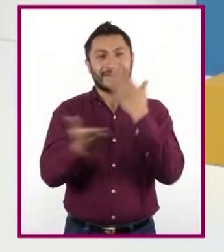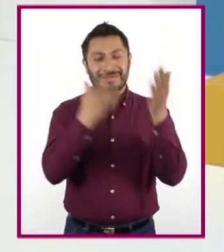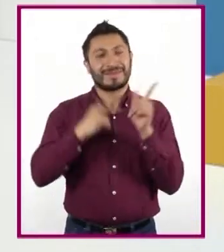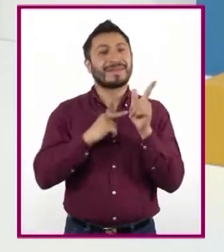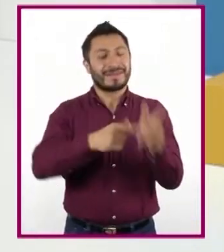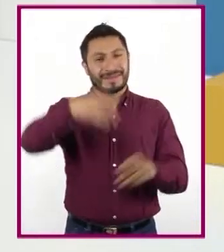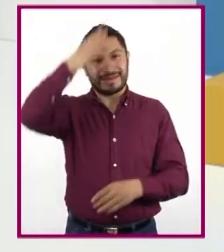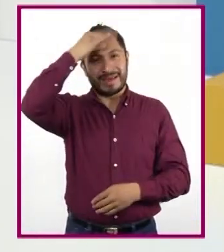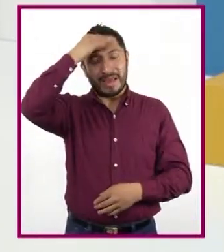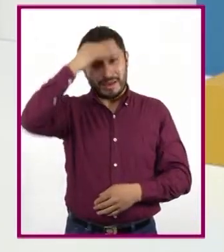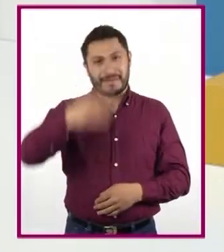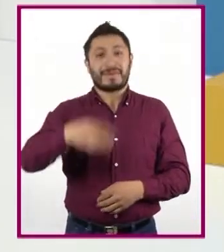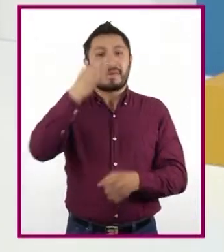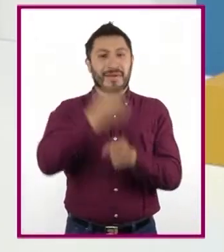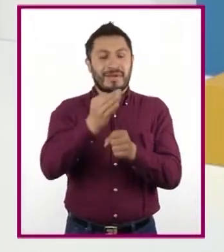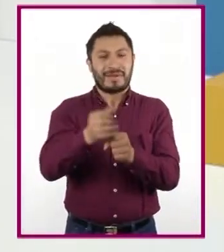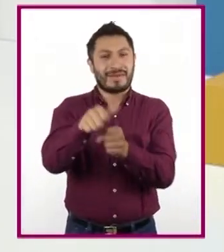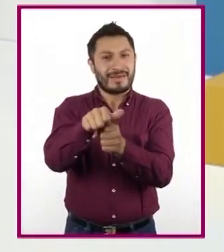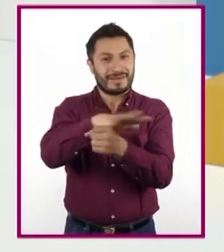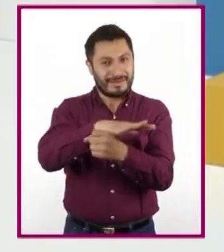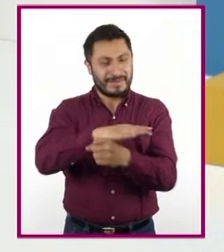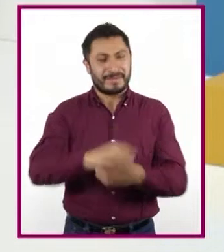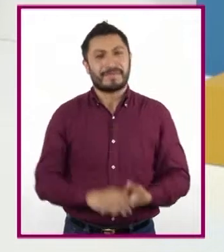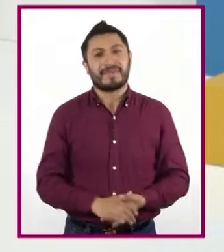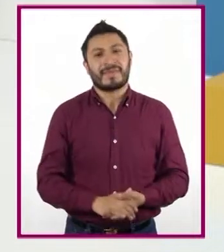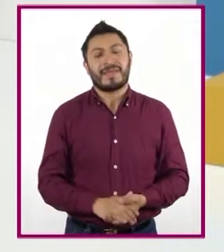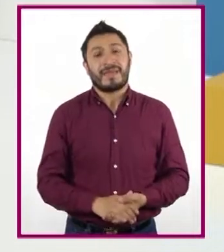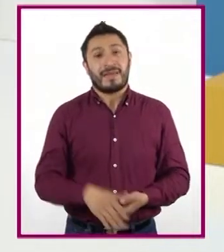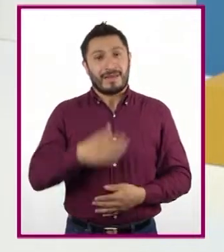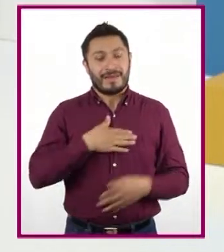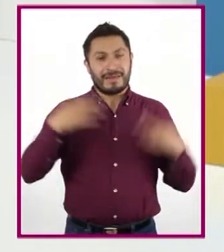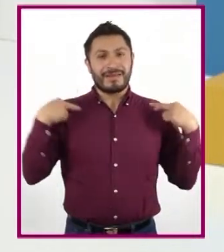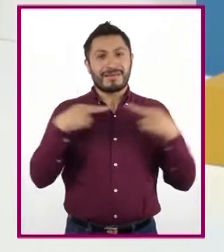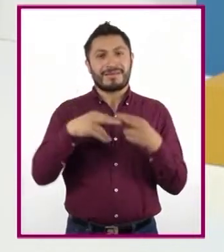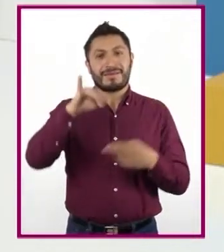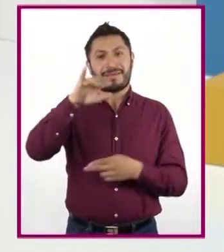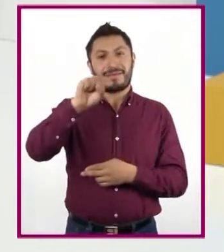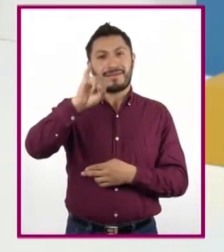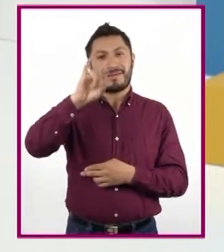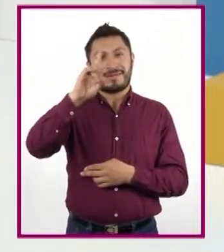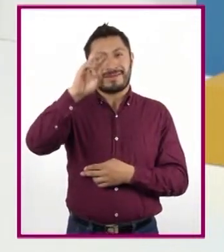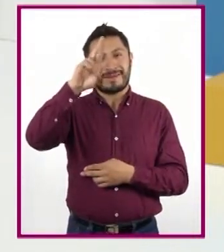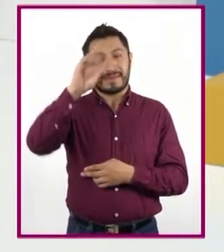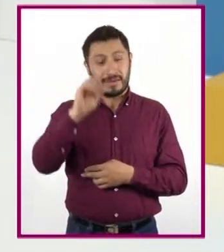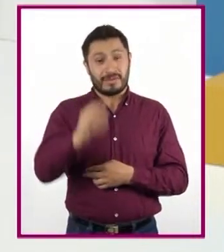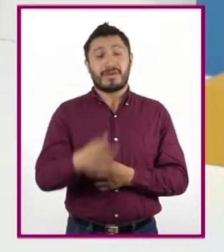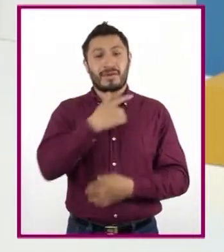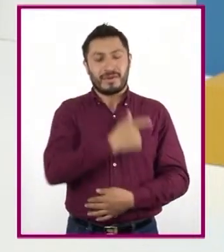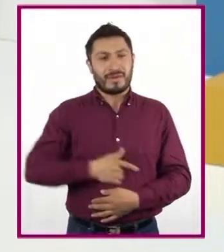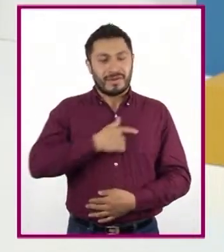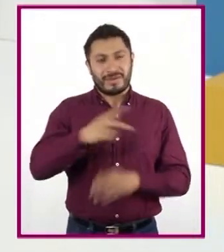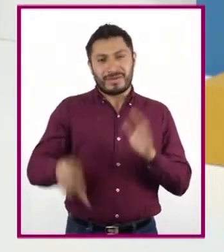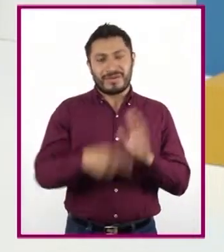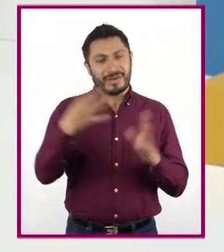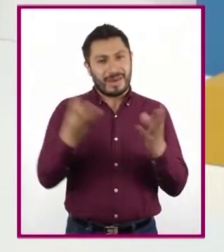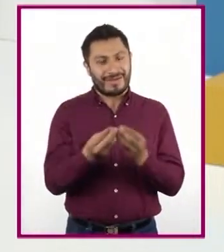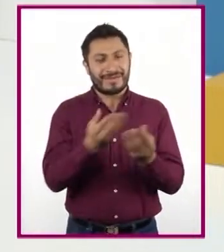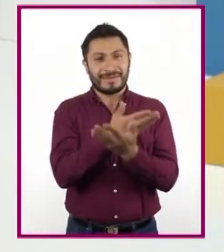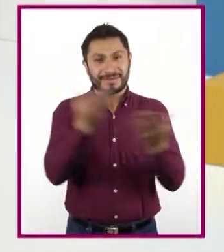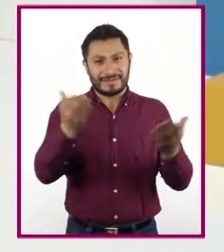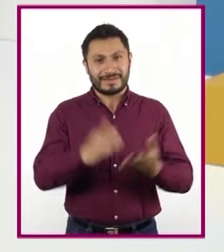su aprendizaje en este periodo de contingencia. Soy el maestro Isidro Barajas Hernández y es un gusto volver a estar con